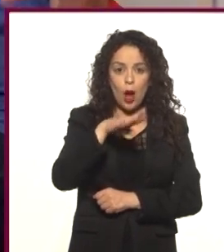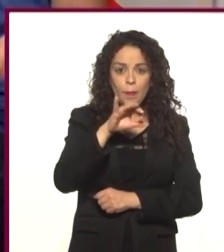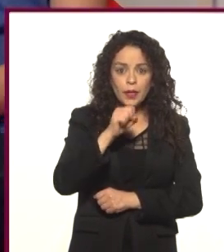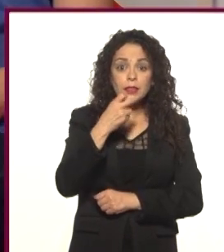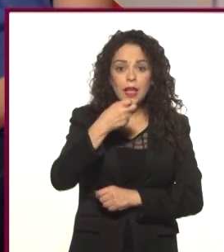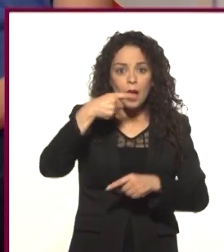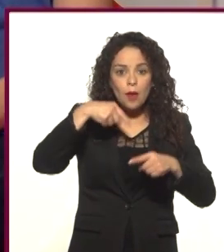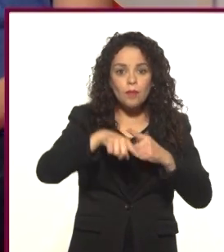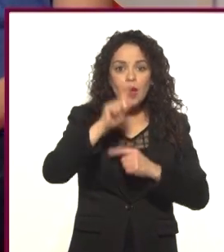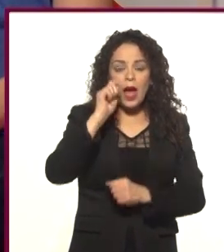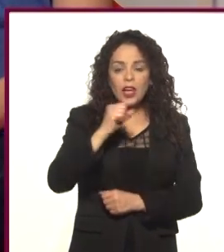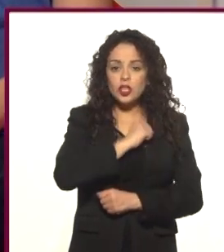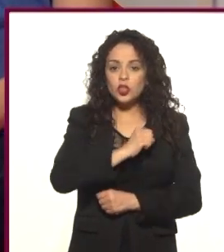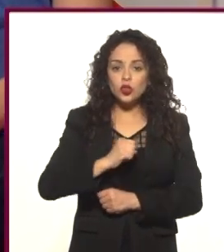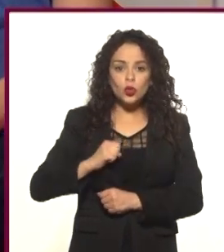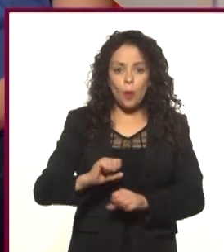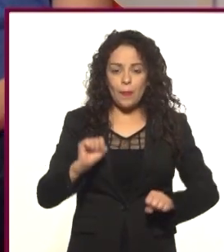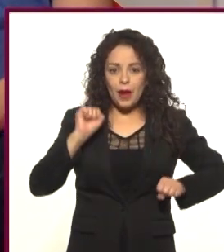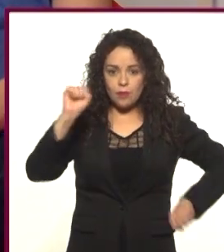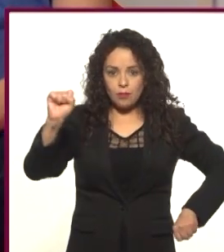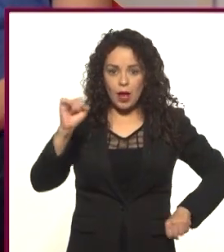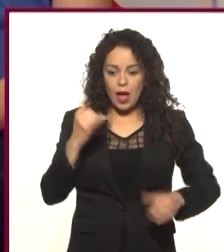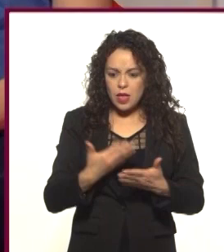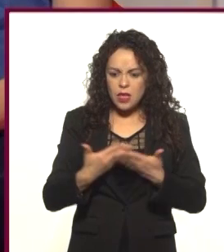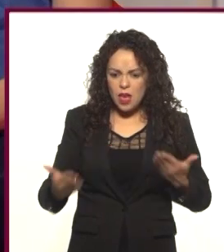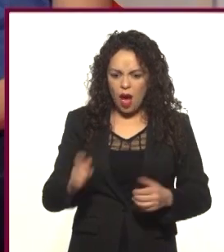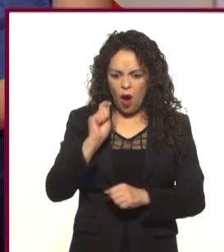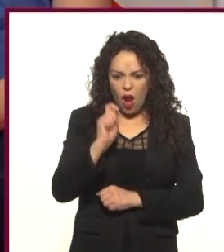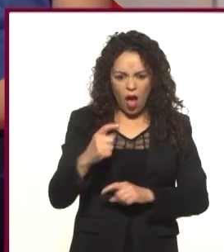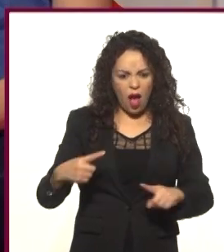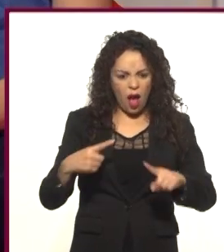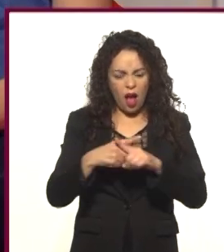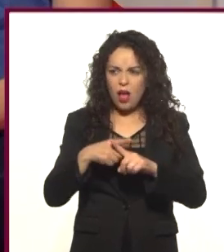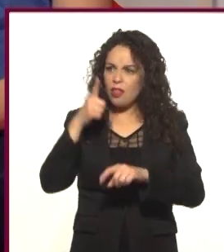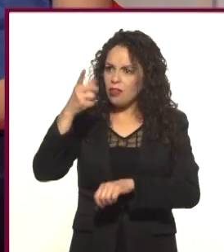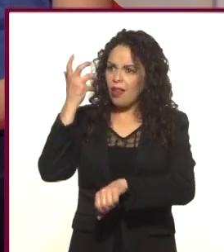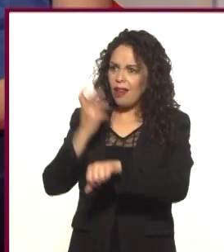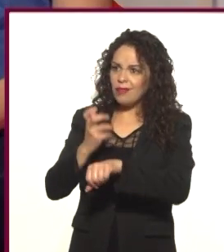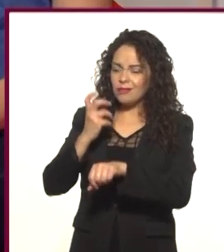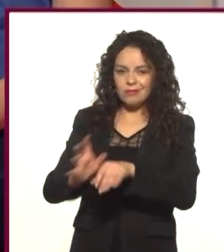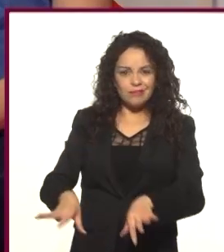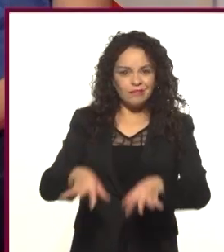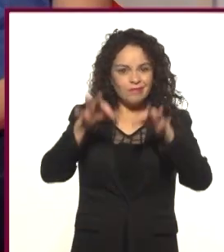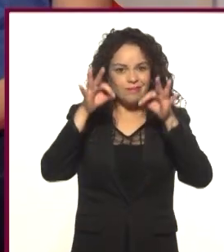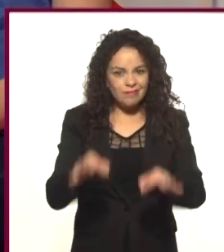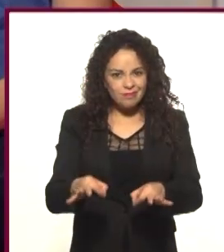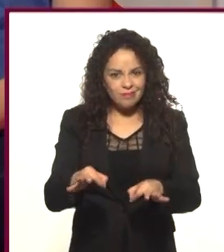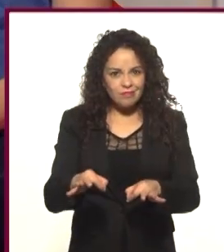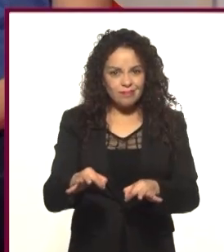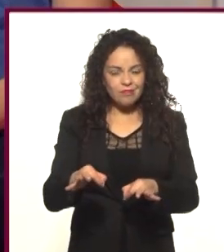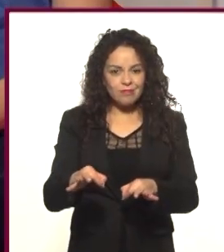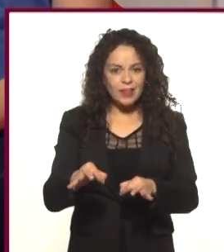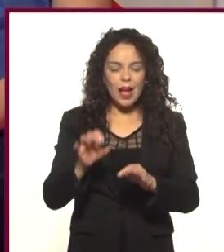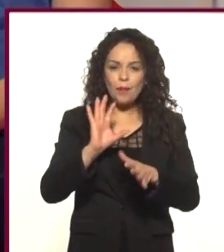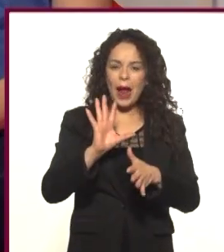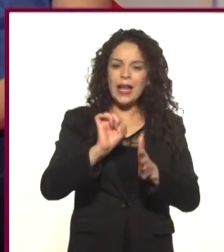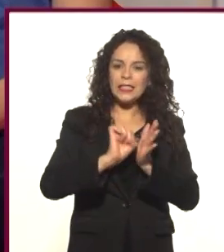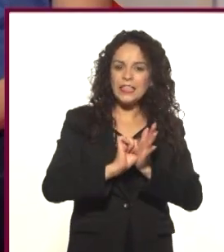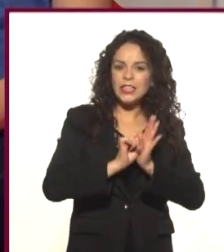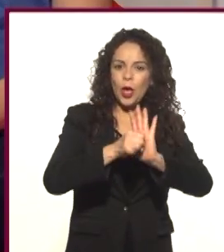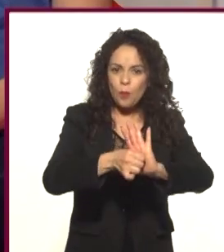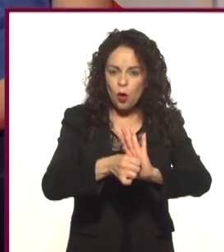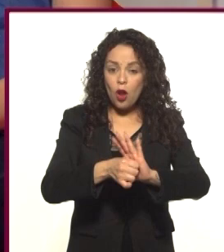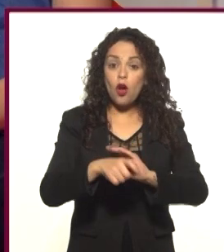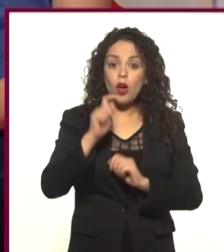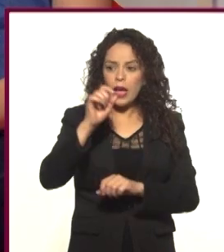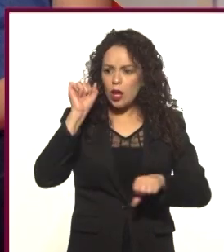Superman. Y contrario a lo que parece hoy, que es el símbolo del estadounidense por excelencia, en ese entonces era un superhéroe